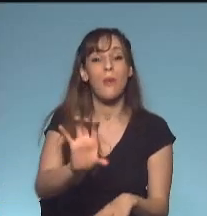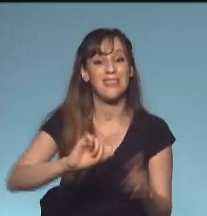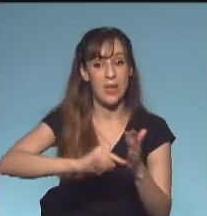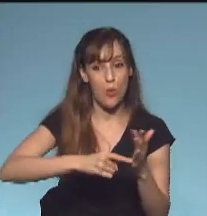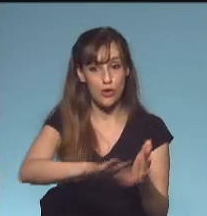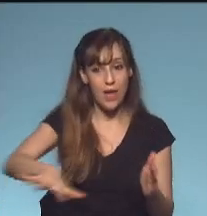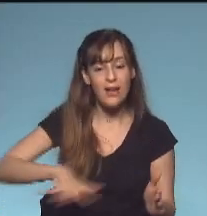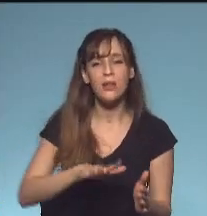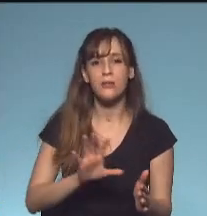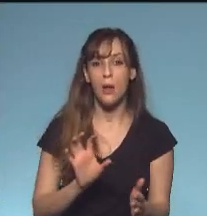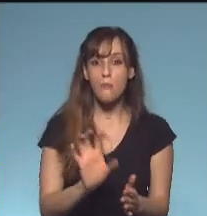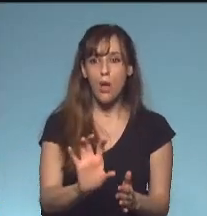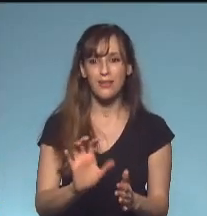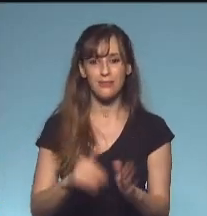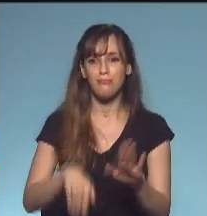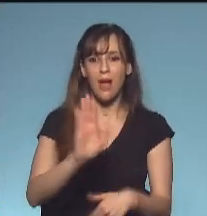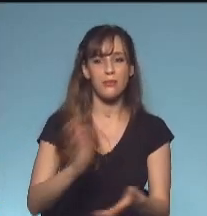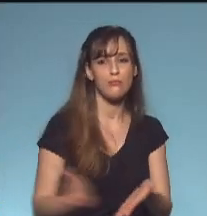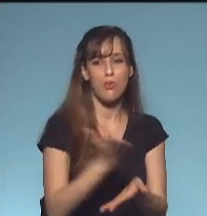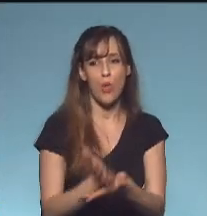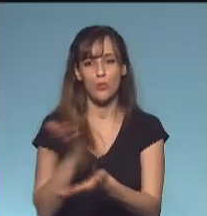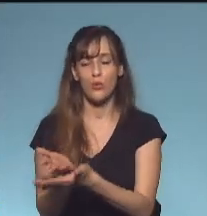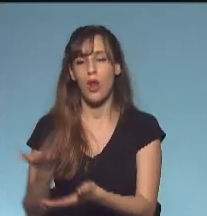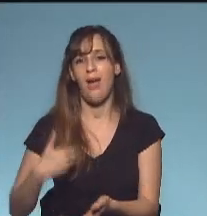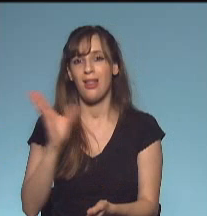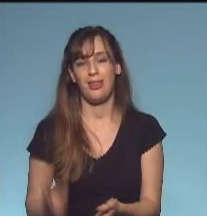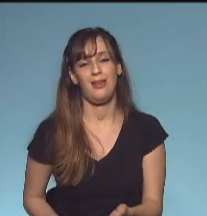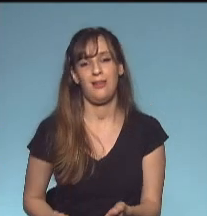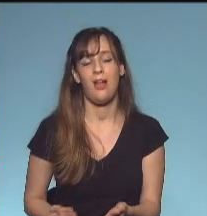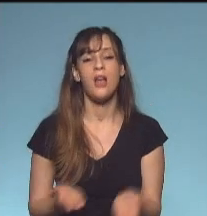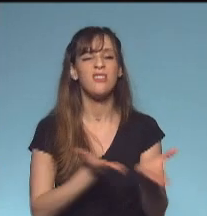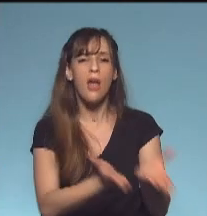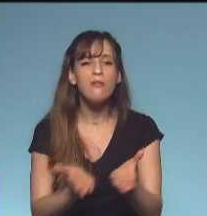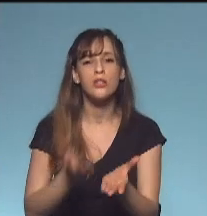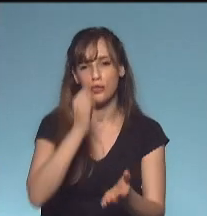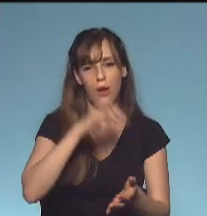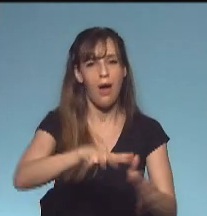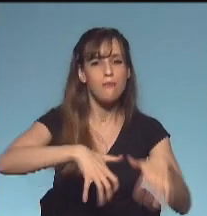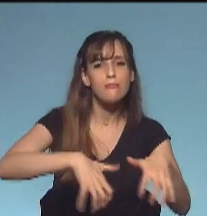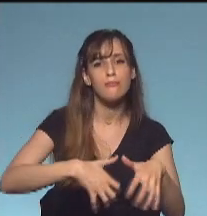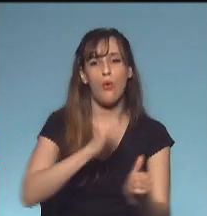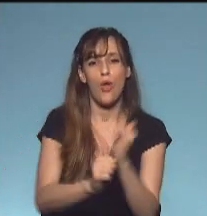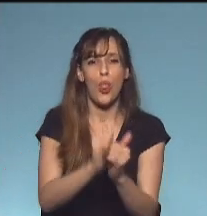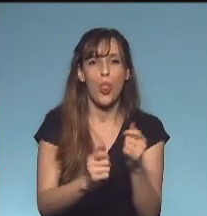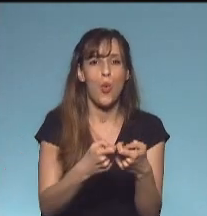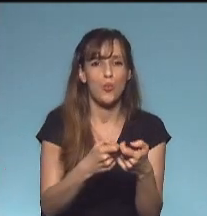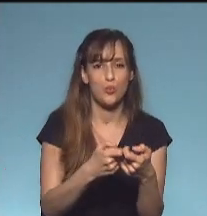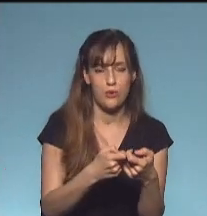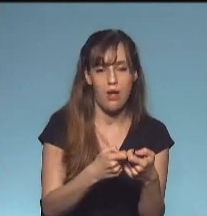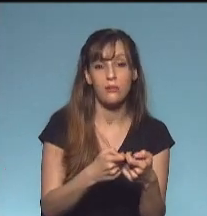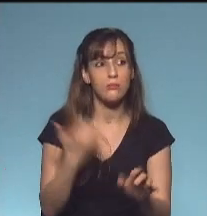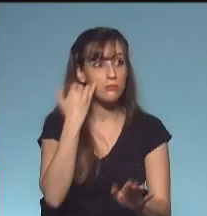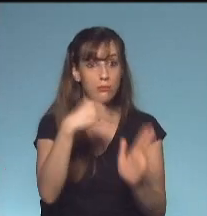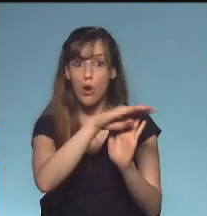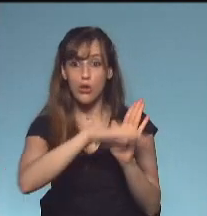provincia productiva por excelencia de la Argentina, en el agro, en la industria, en los servicios, y hemos estado trabajando con protocolos que se cumplieron muy